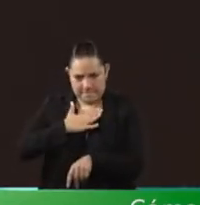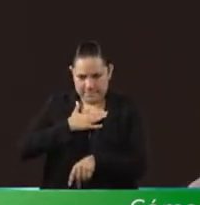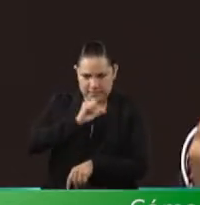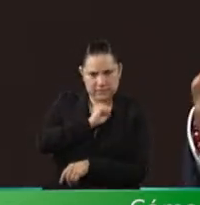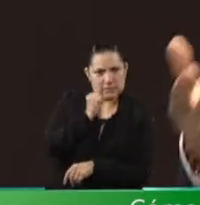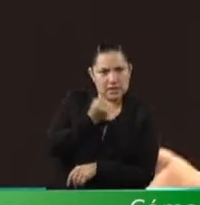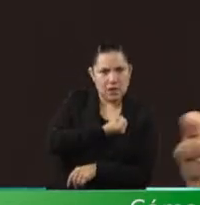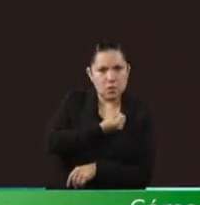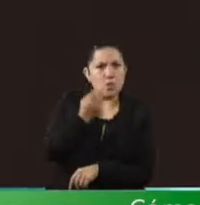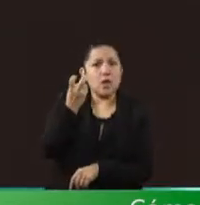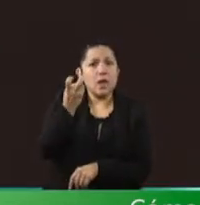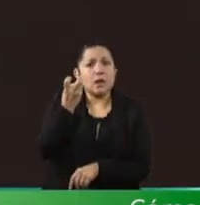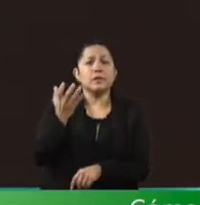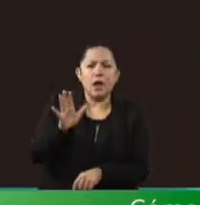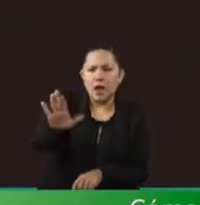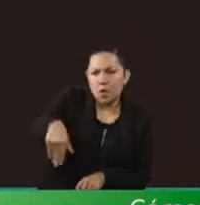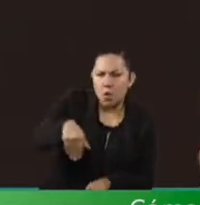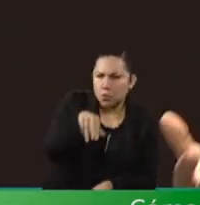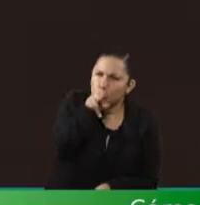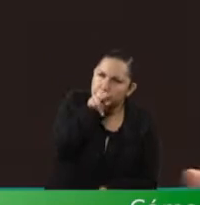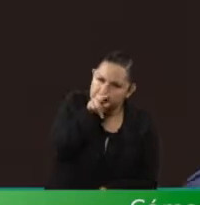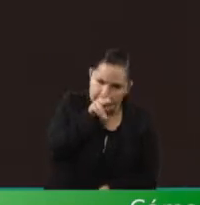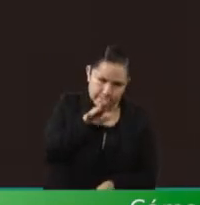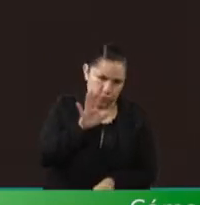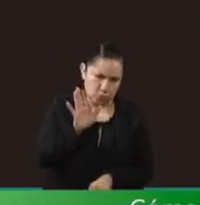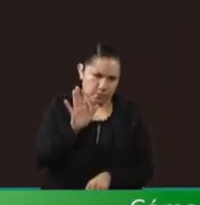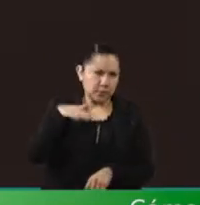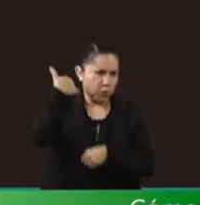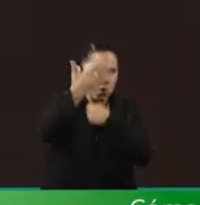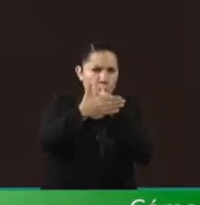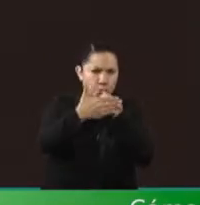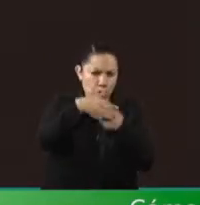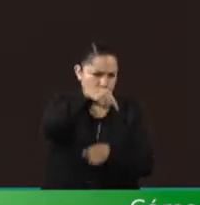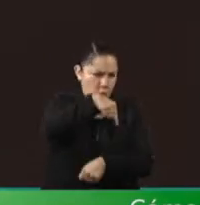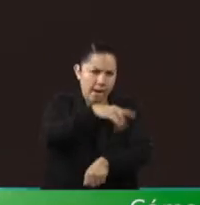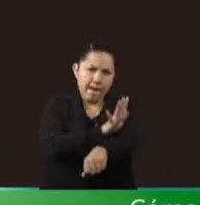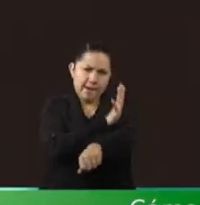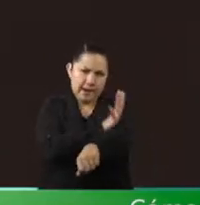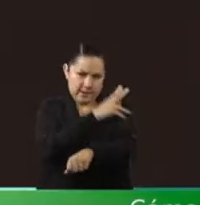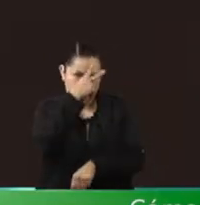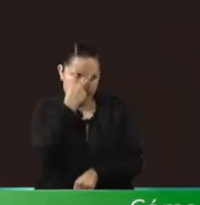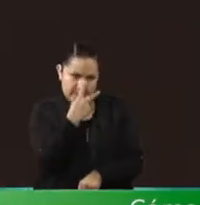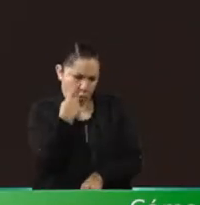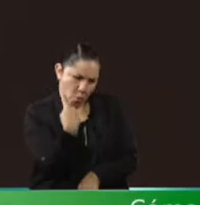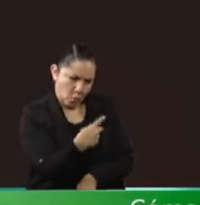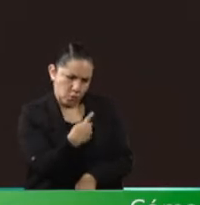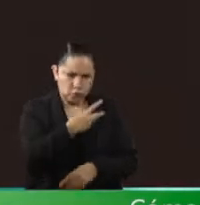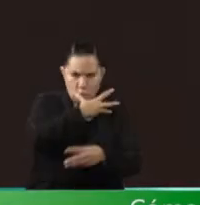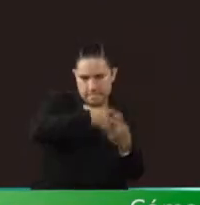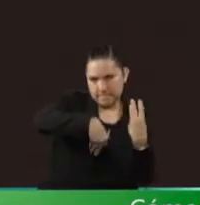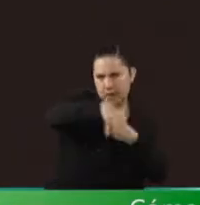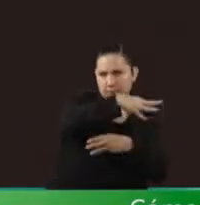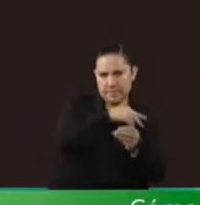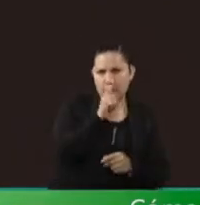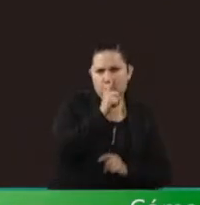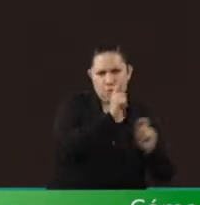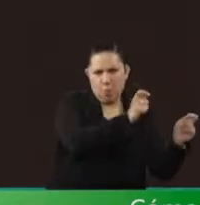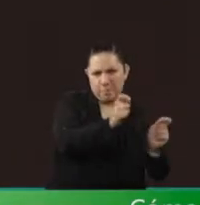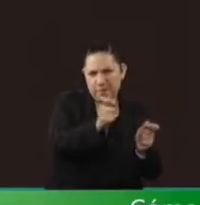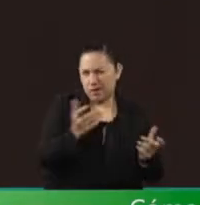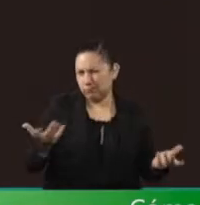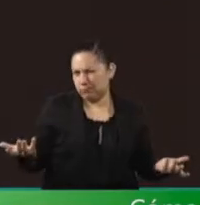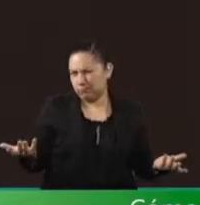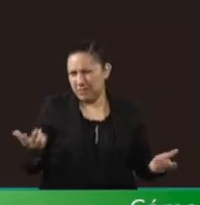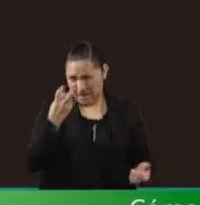salud Porque pronto van a tener soberanía energética las personas no quieren discursos demagógicos e